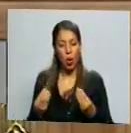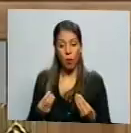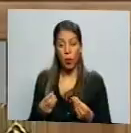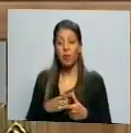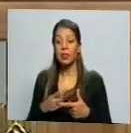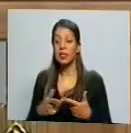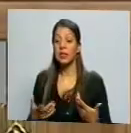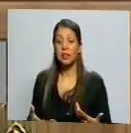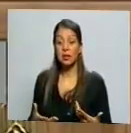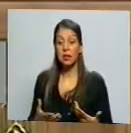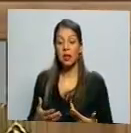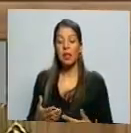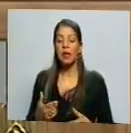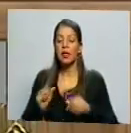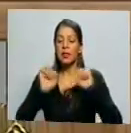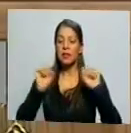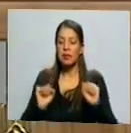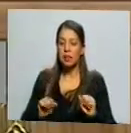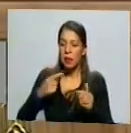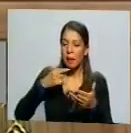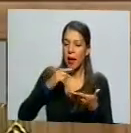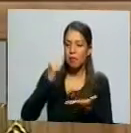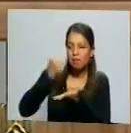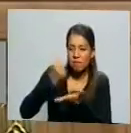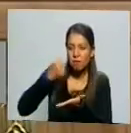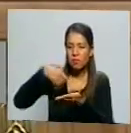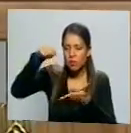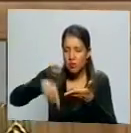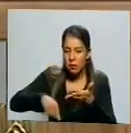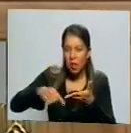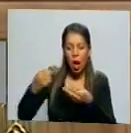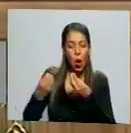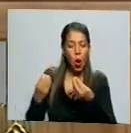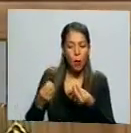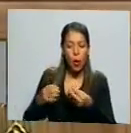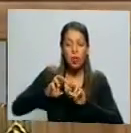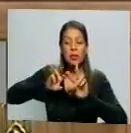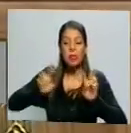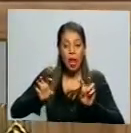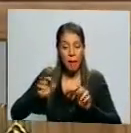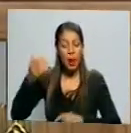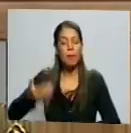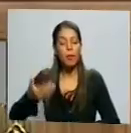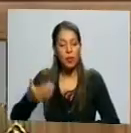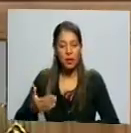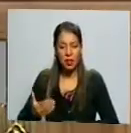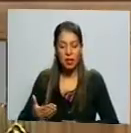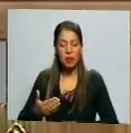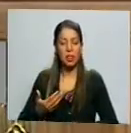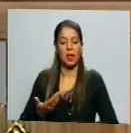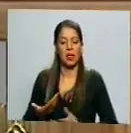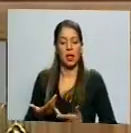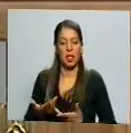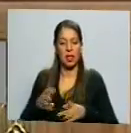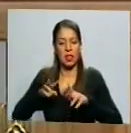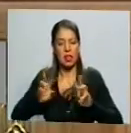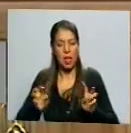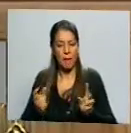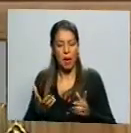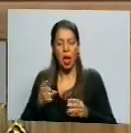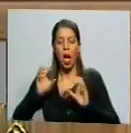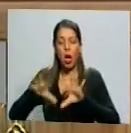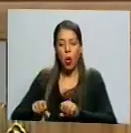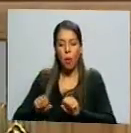ello que ante el sistema de registro y los sistemas de registro, uno de los temas que se plantea fundamental además para las